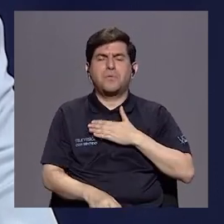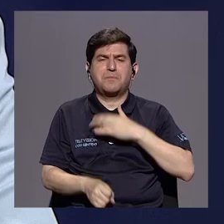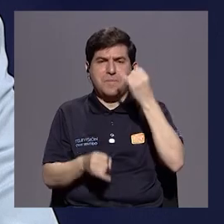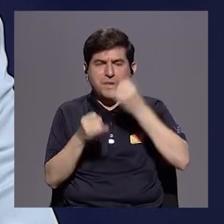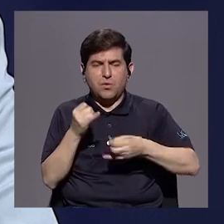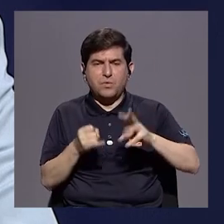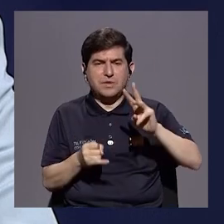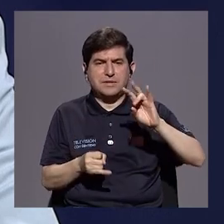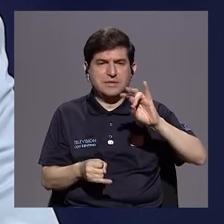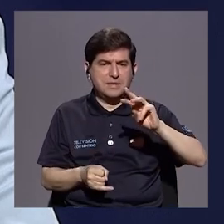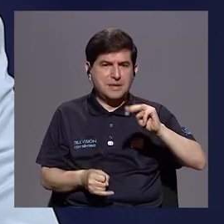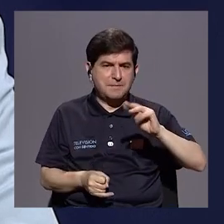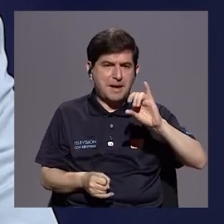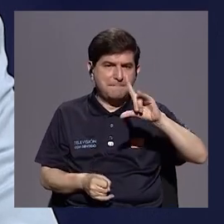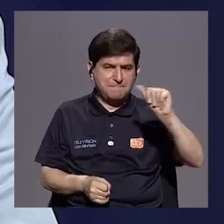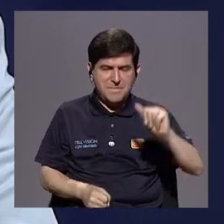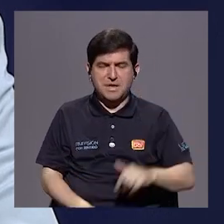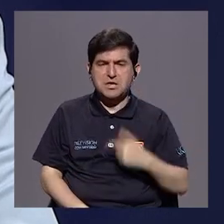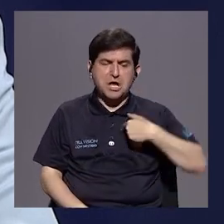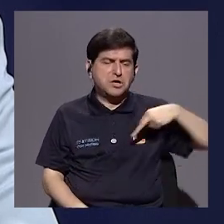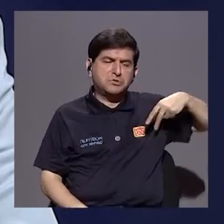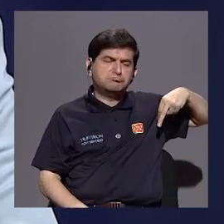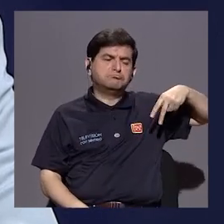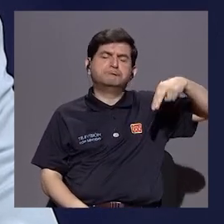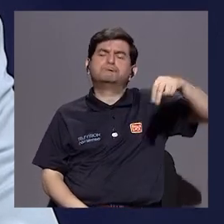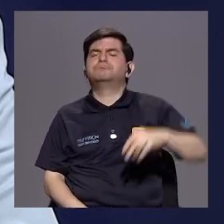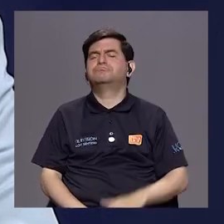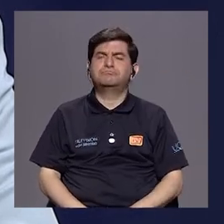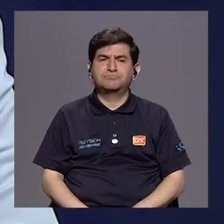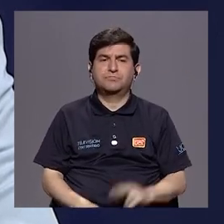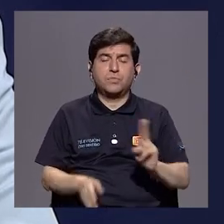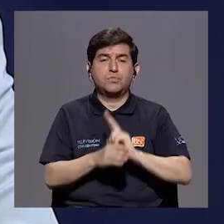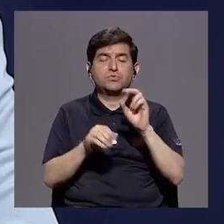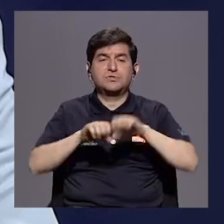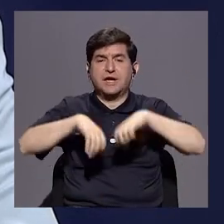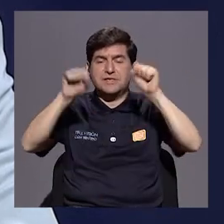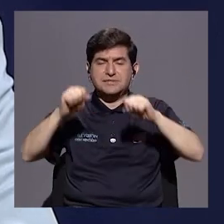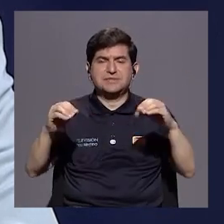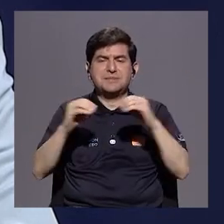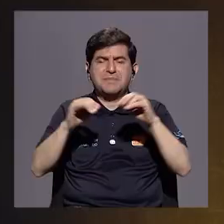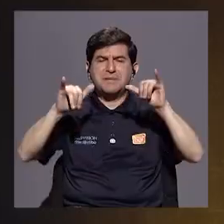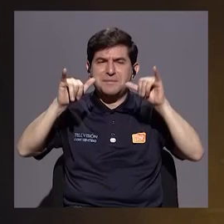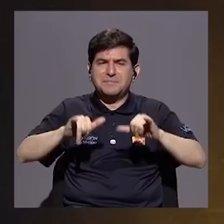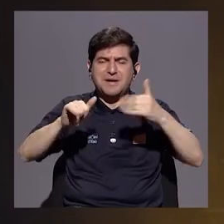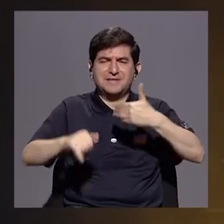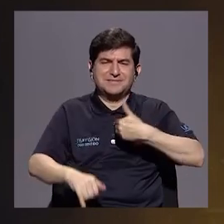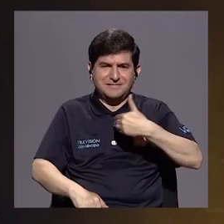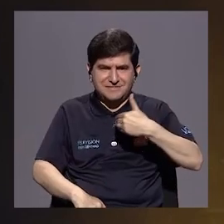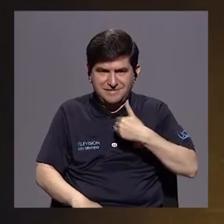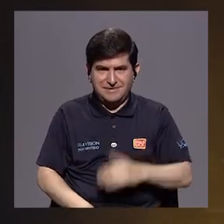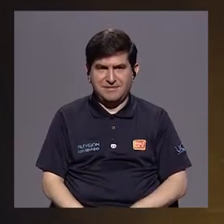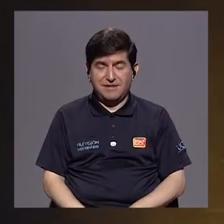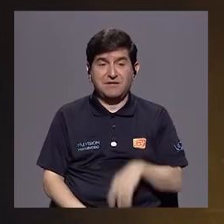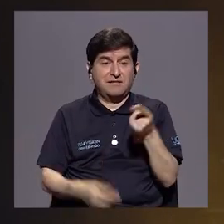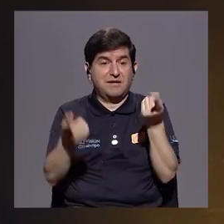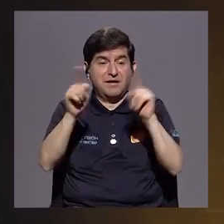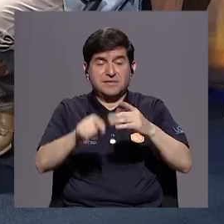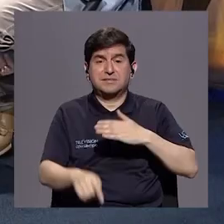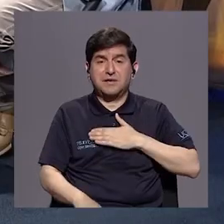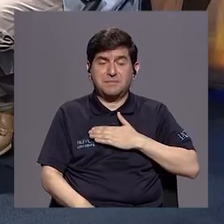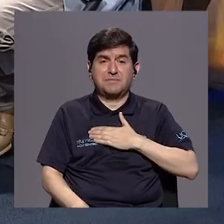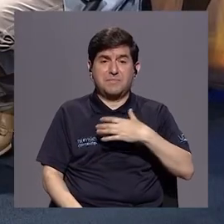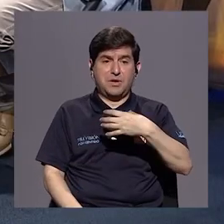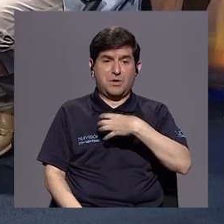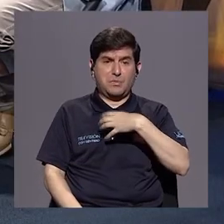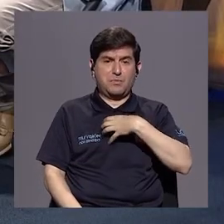última milla la camino a pie utilizando el sistema más sostenible que yo tengo que es mi